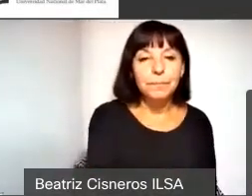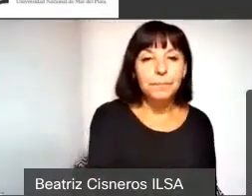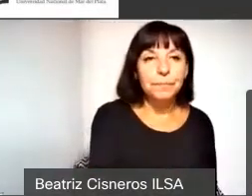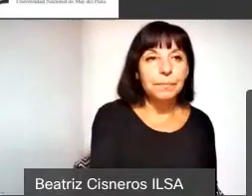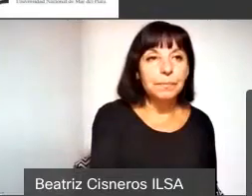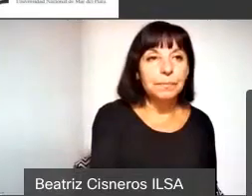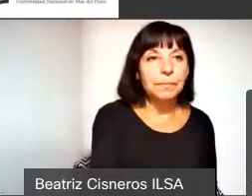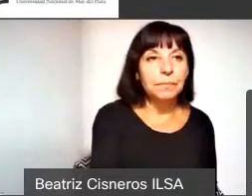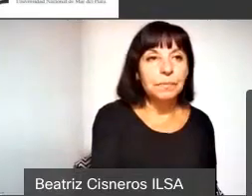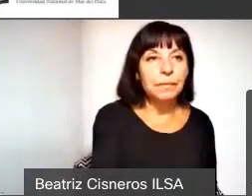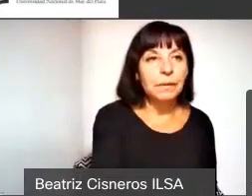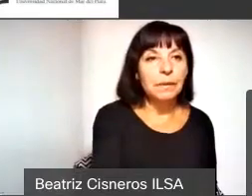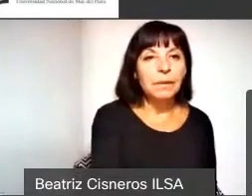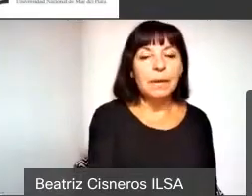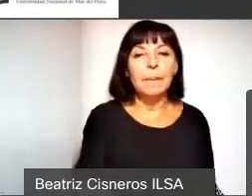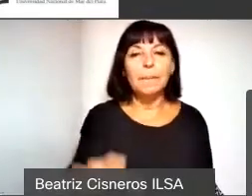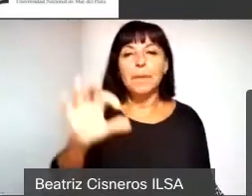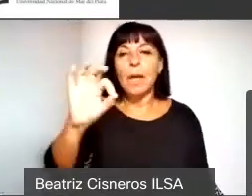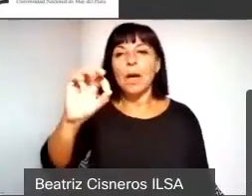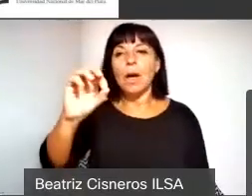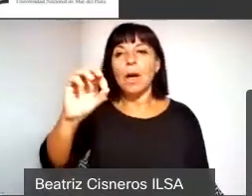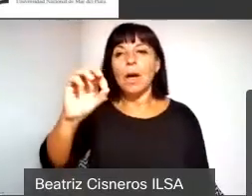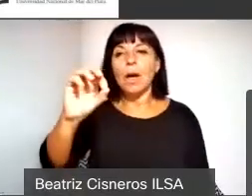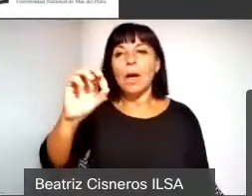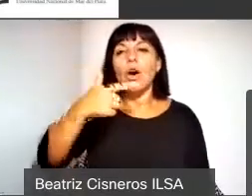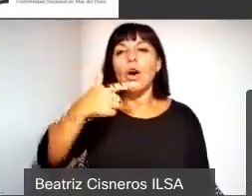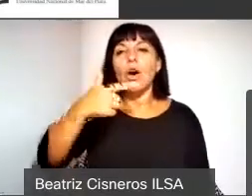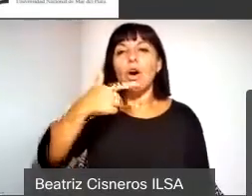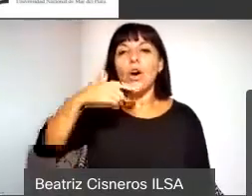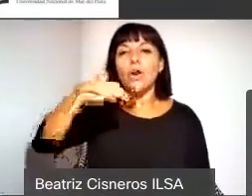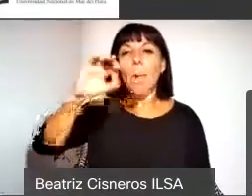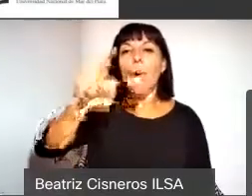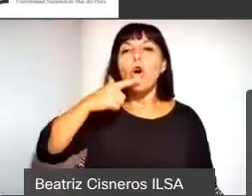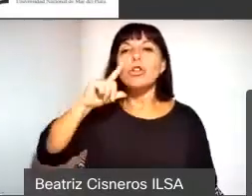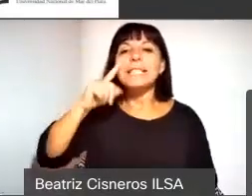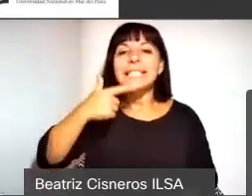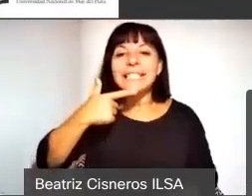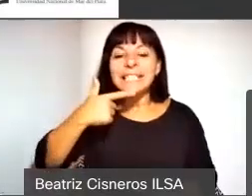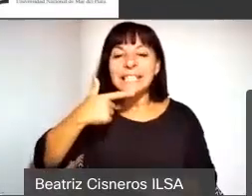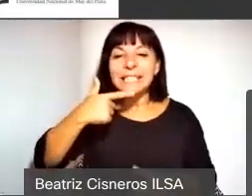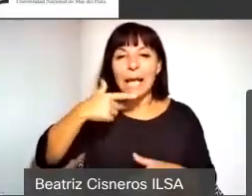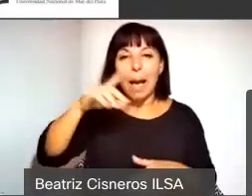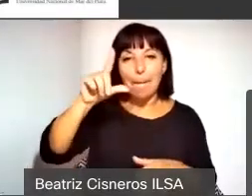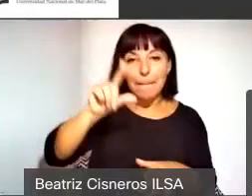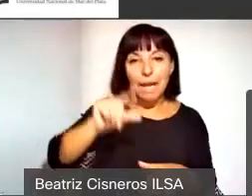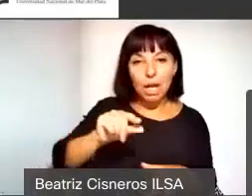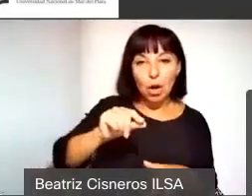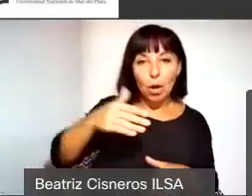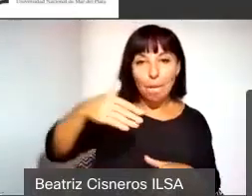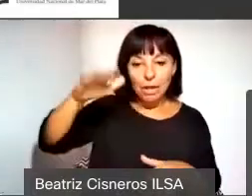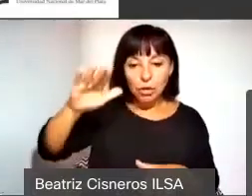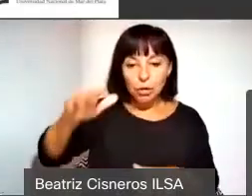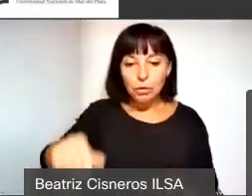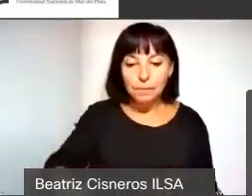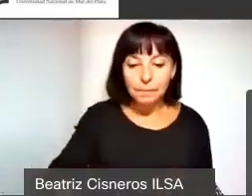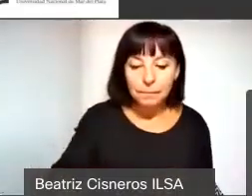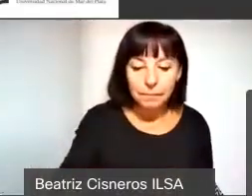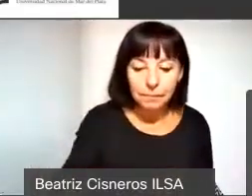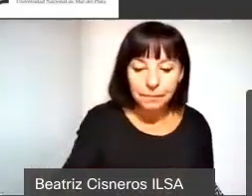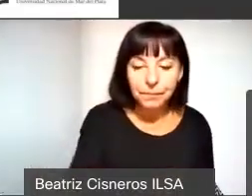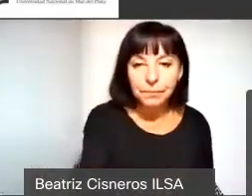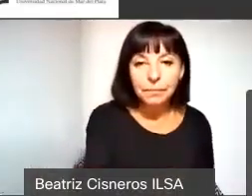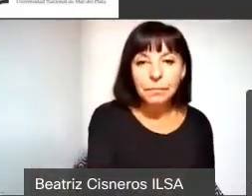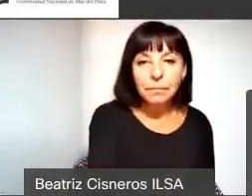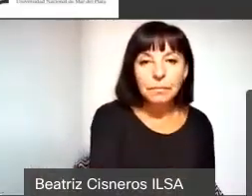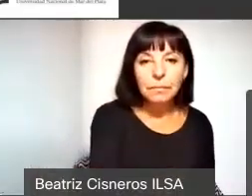No, acá me llegan, sí, la ósmosis es de menor concentración a mayor, pero que ya lo explicaste que no. Y alguien que no,